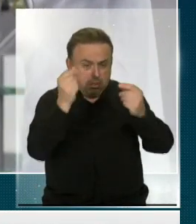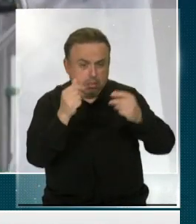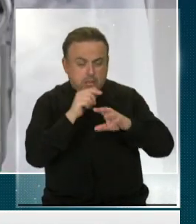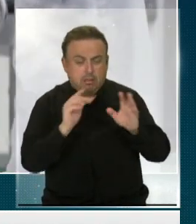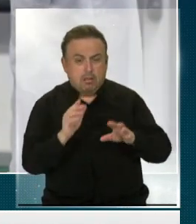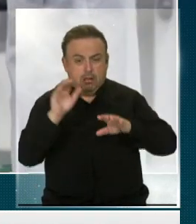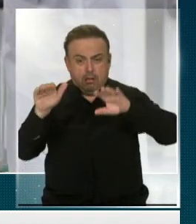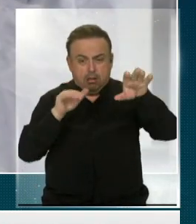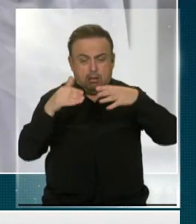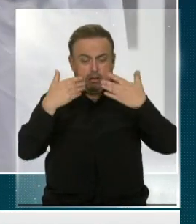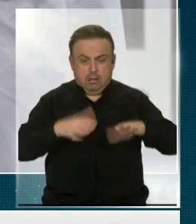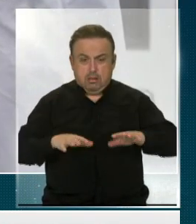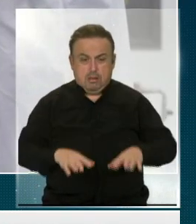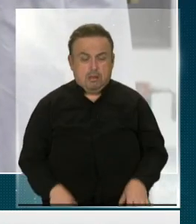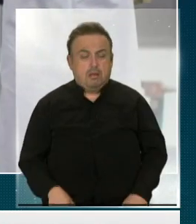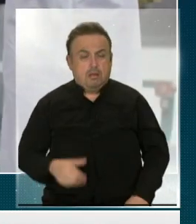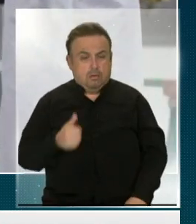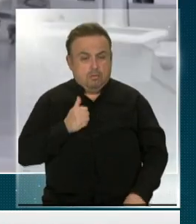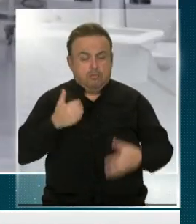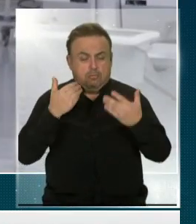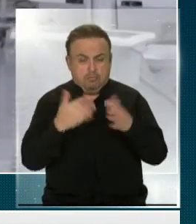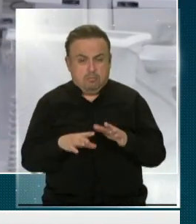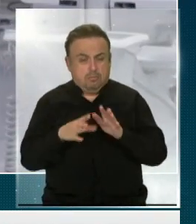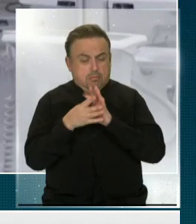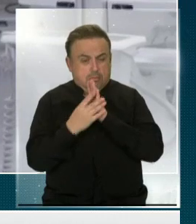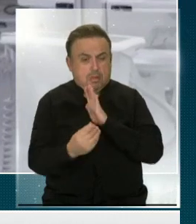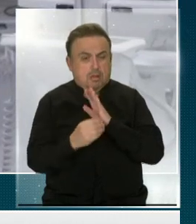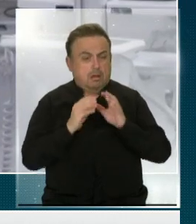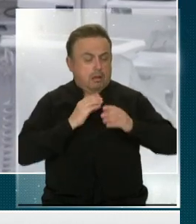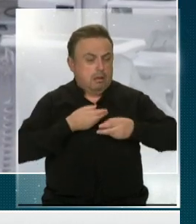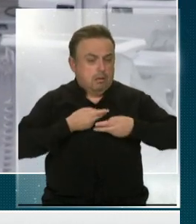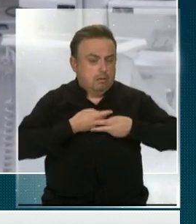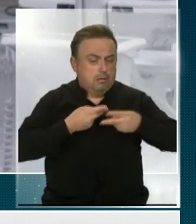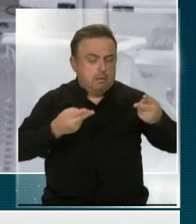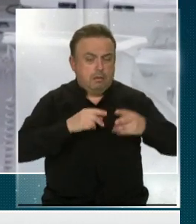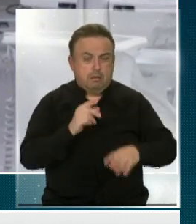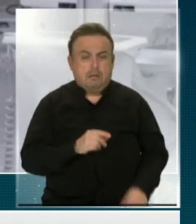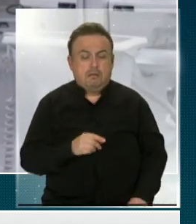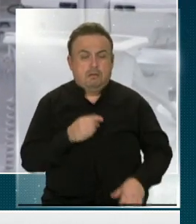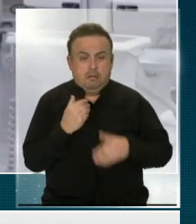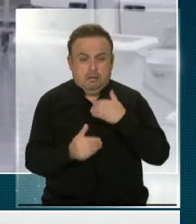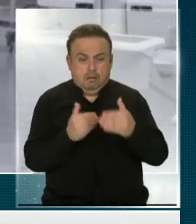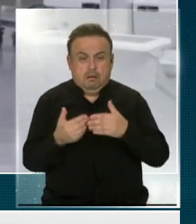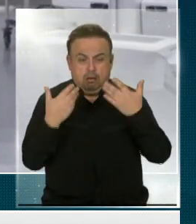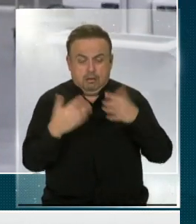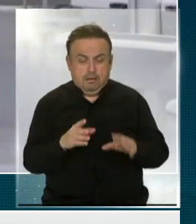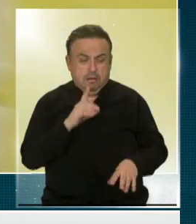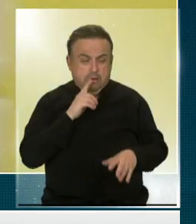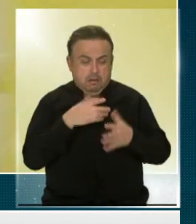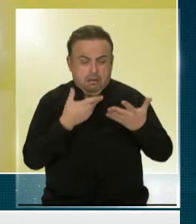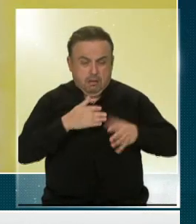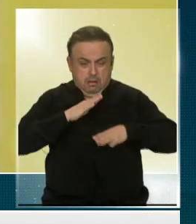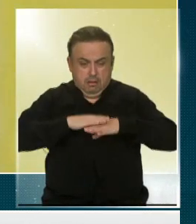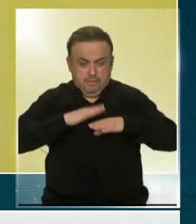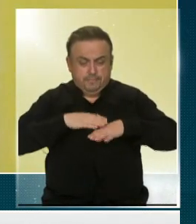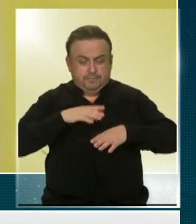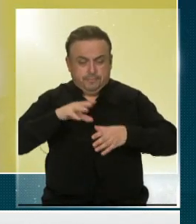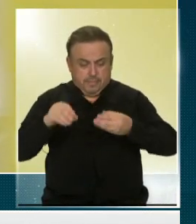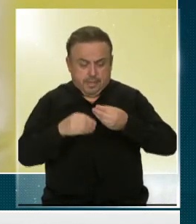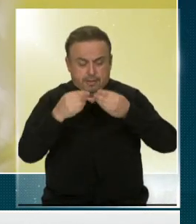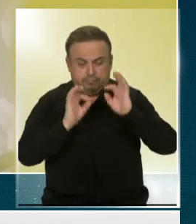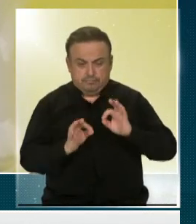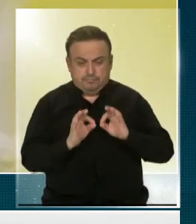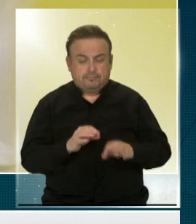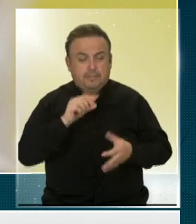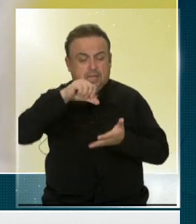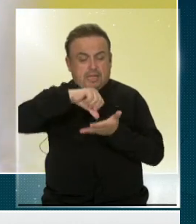reclutamiento las vamos a a comunicar y echar a andar una vez tengamos todo el permiso regulatorio hay